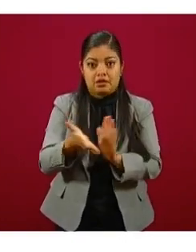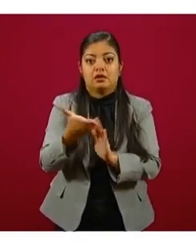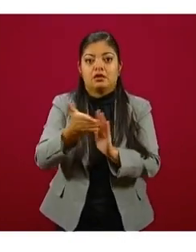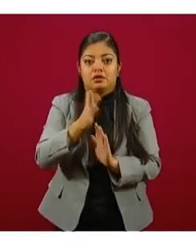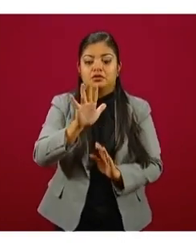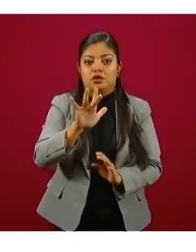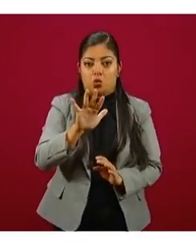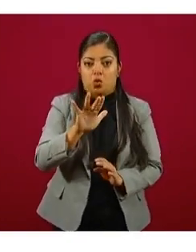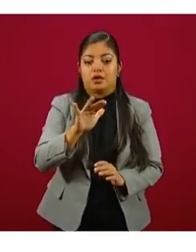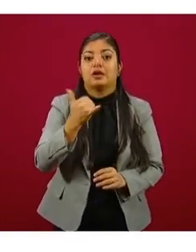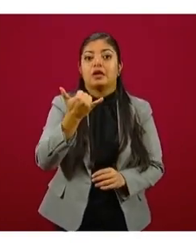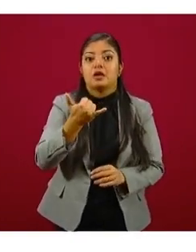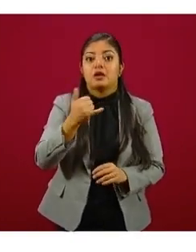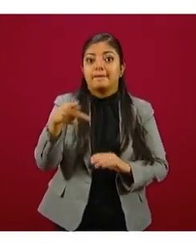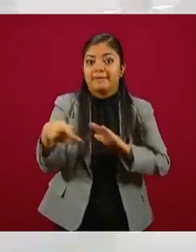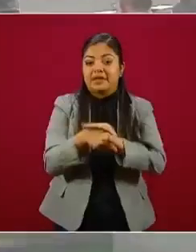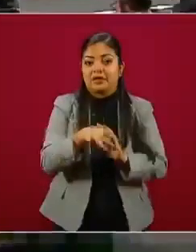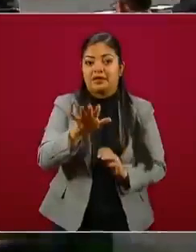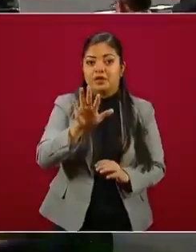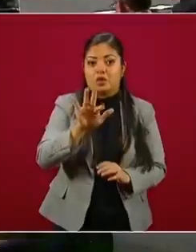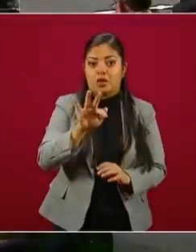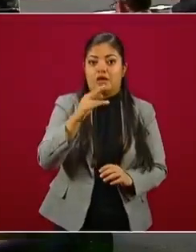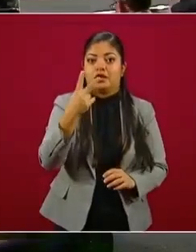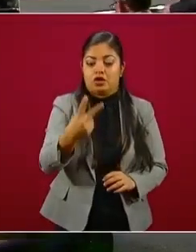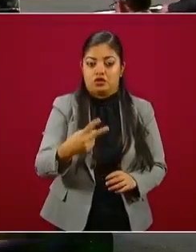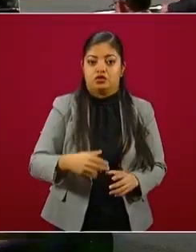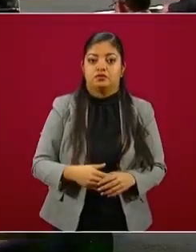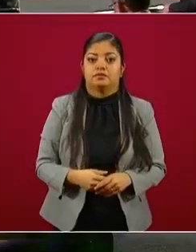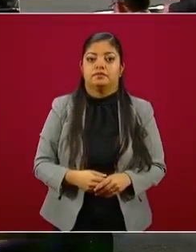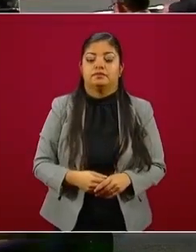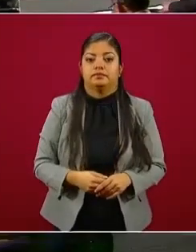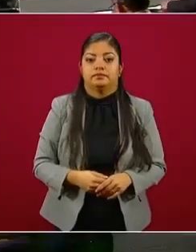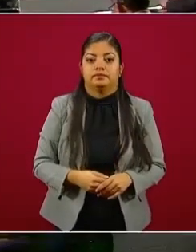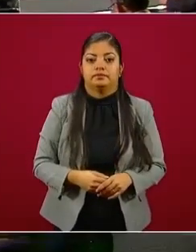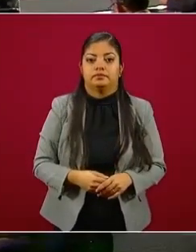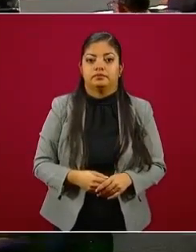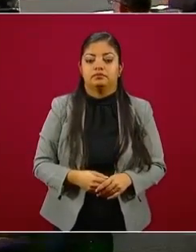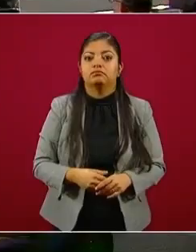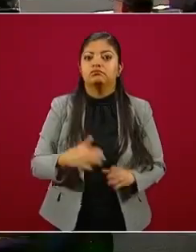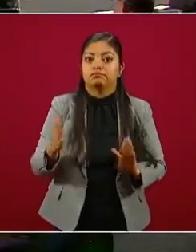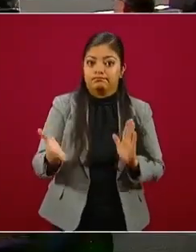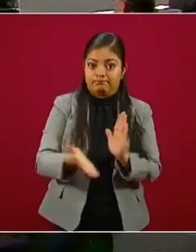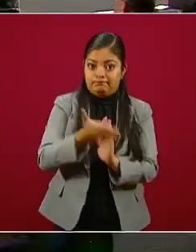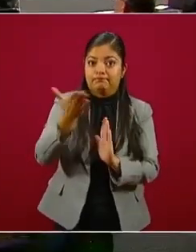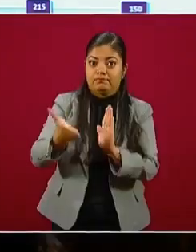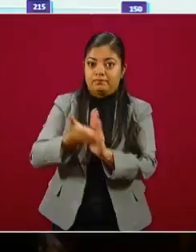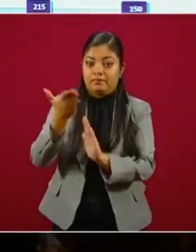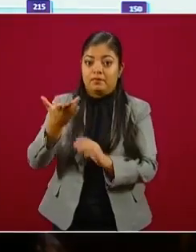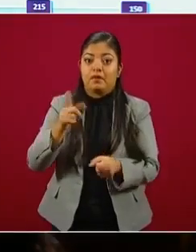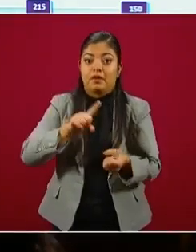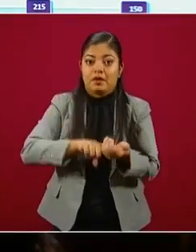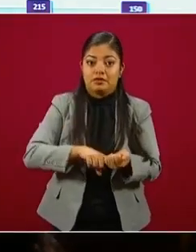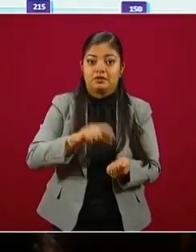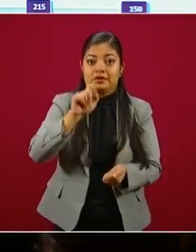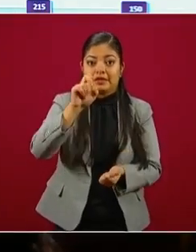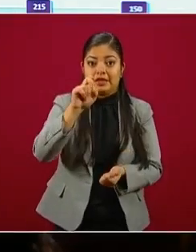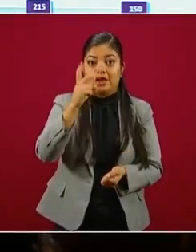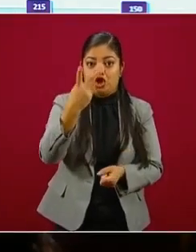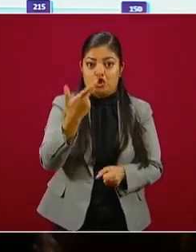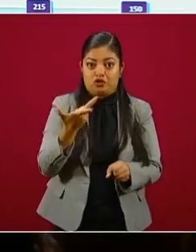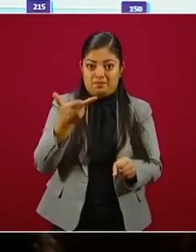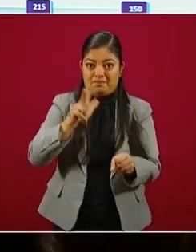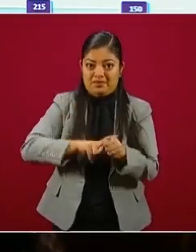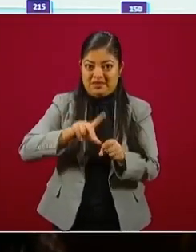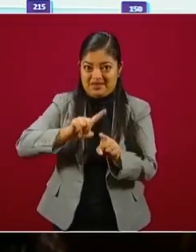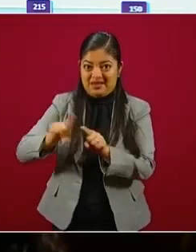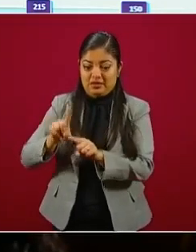suspendidas 42. La siguiente, por favor. El plan de infraestructura de los 32 hospitales ha permitido,